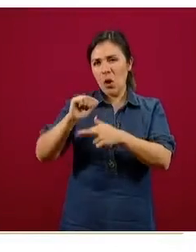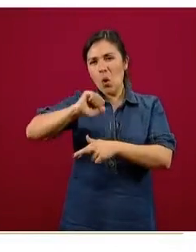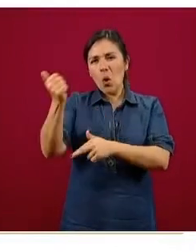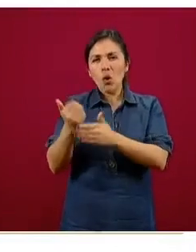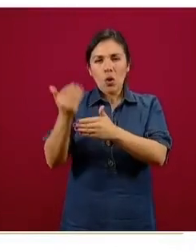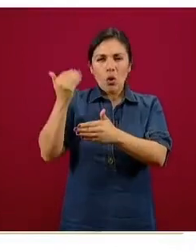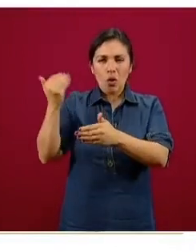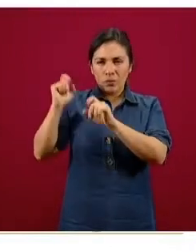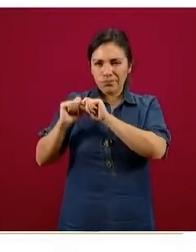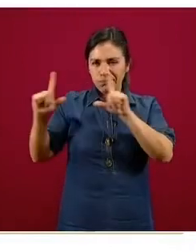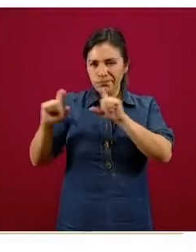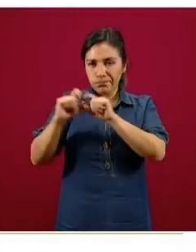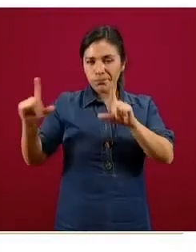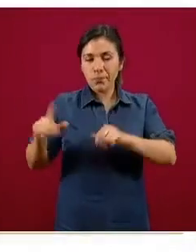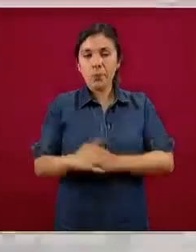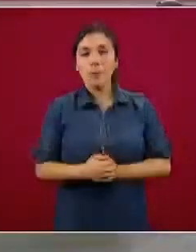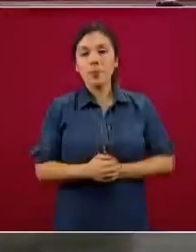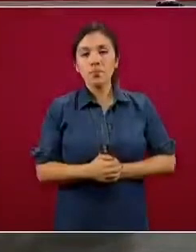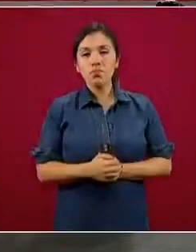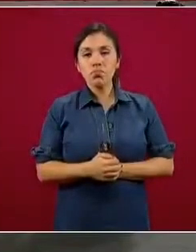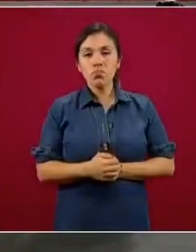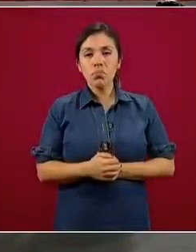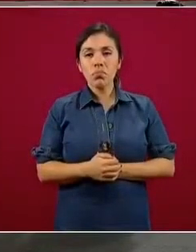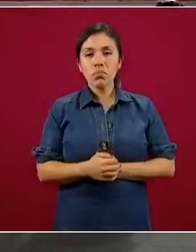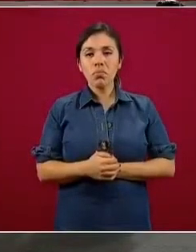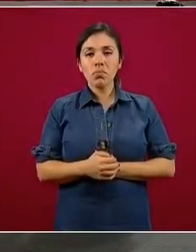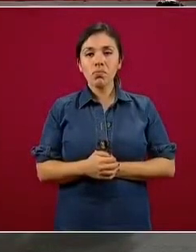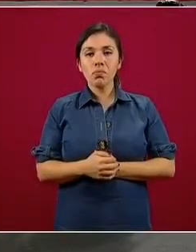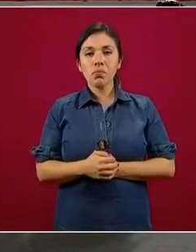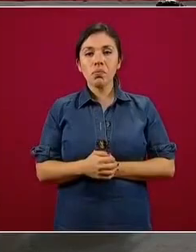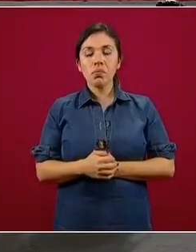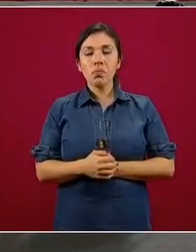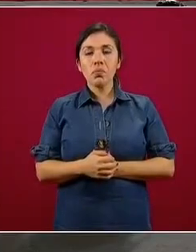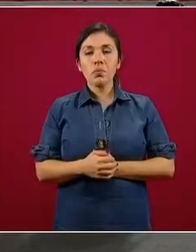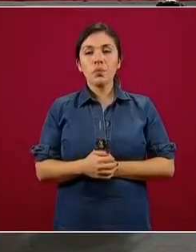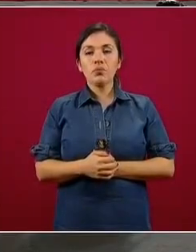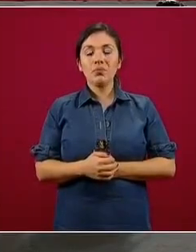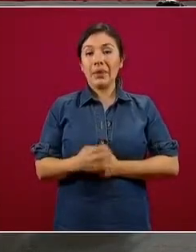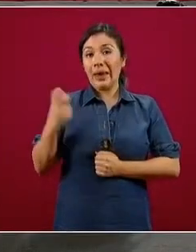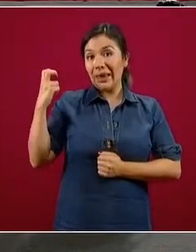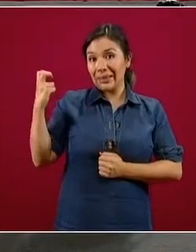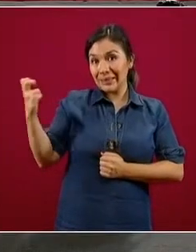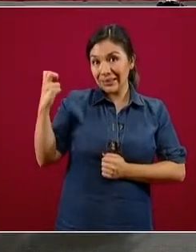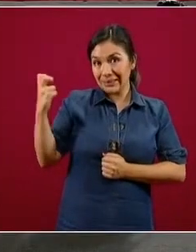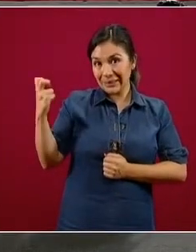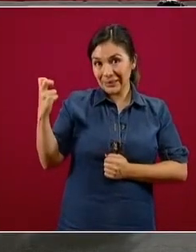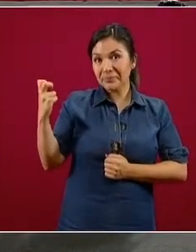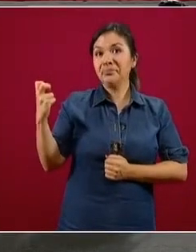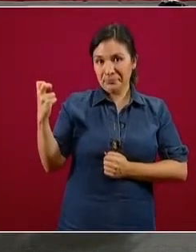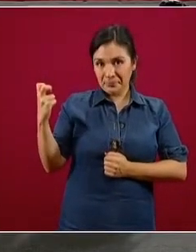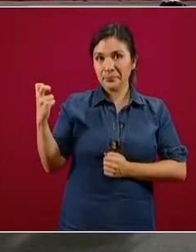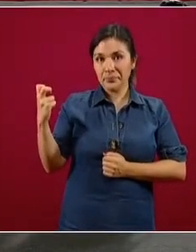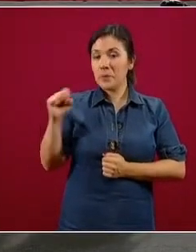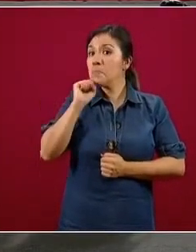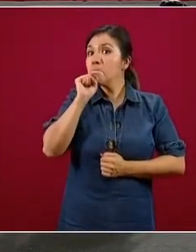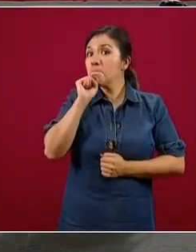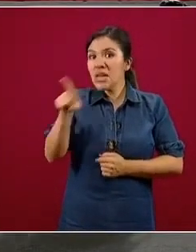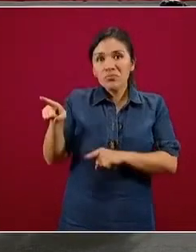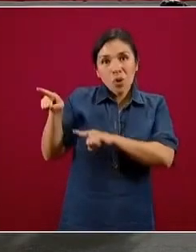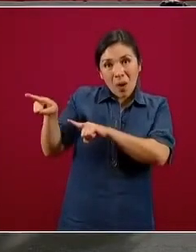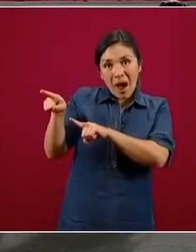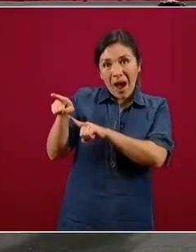curvas atrás en la presentación, tenemos todavía tiempo, esta. Entonces, es esta misma